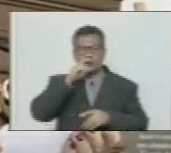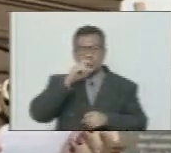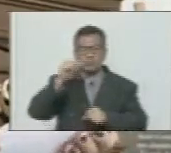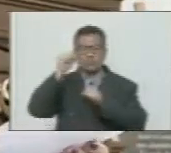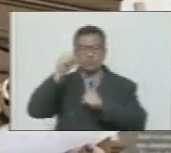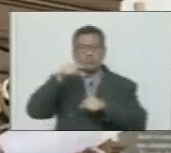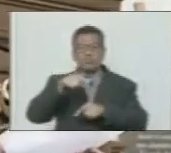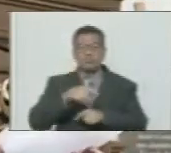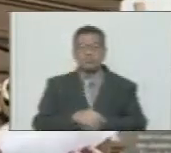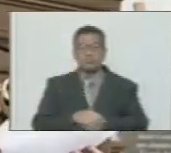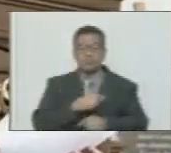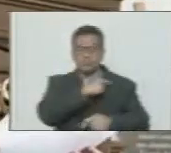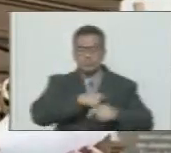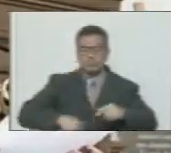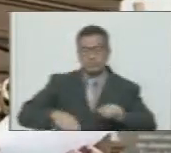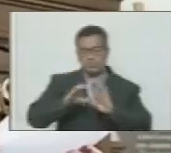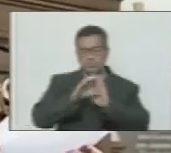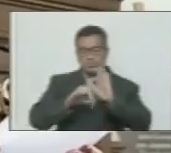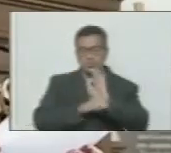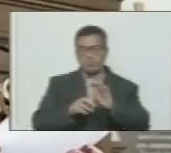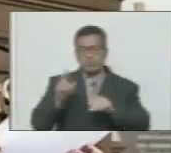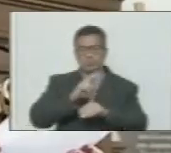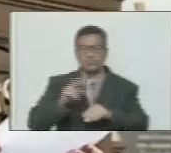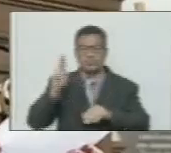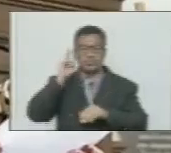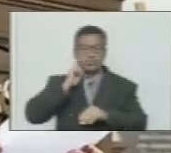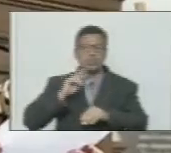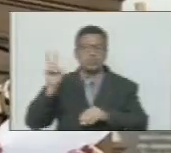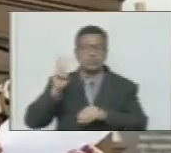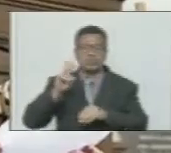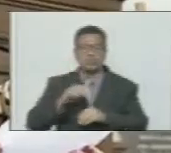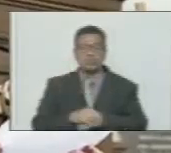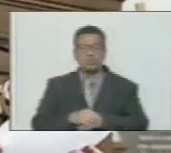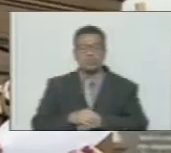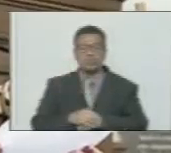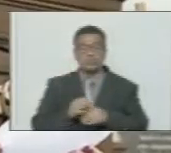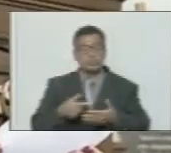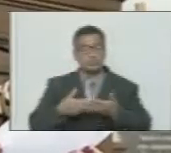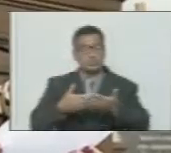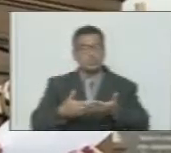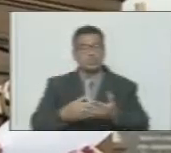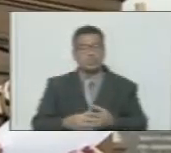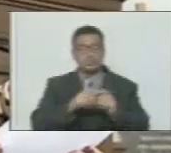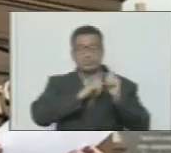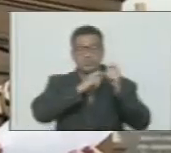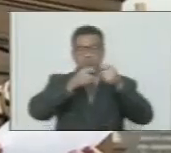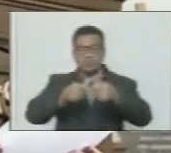ciudadano Nicolás Maduro Moros, presidente constitucional de la República Bolivariana de Venezuela,